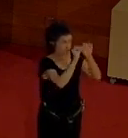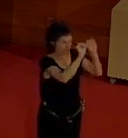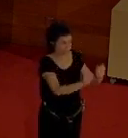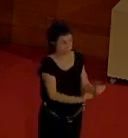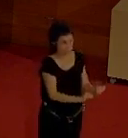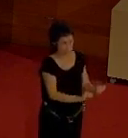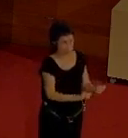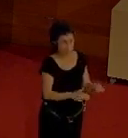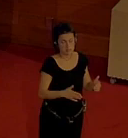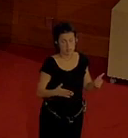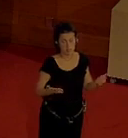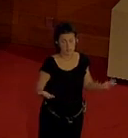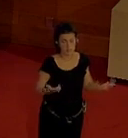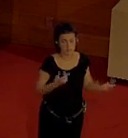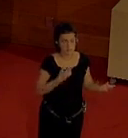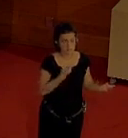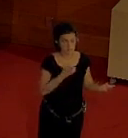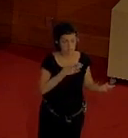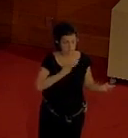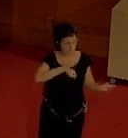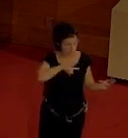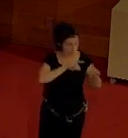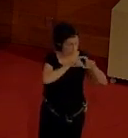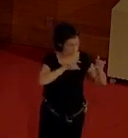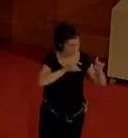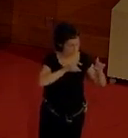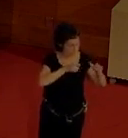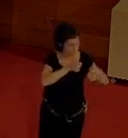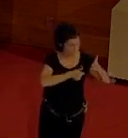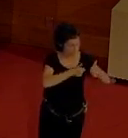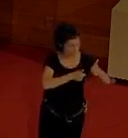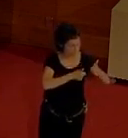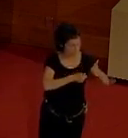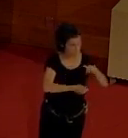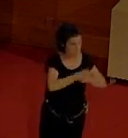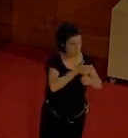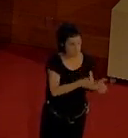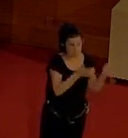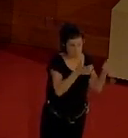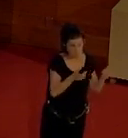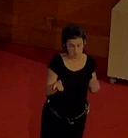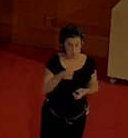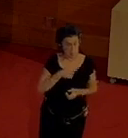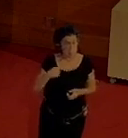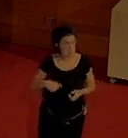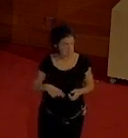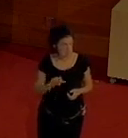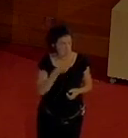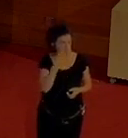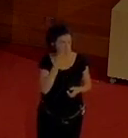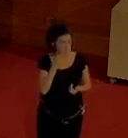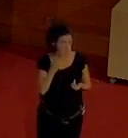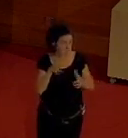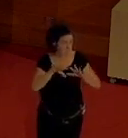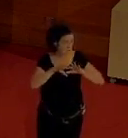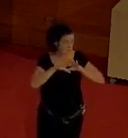que sean más competitivas no a China le interesa seguir con la globalización